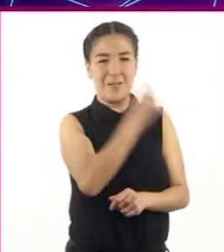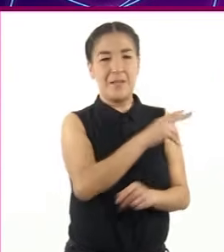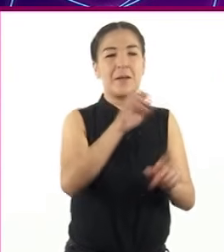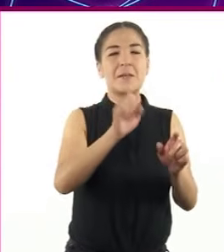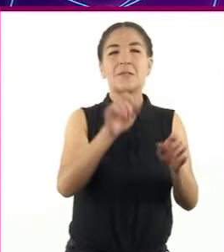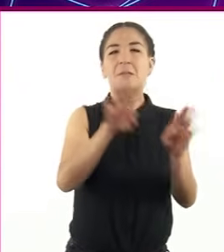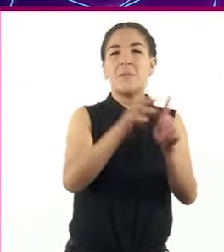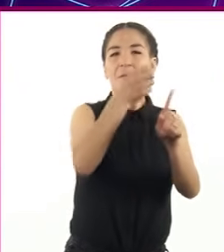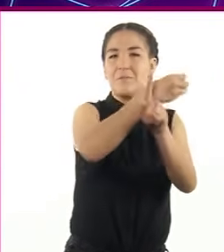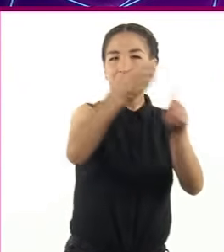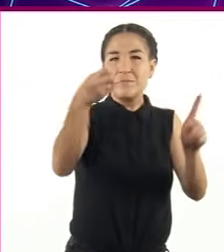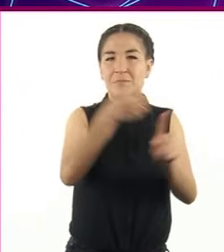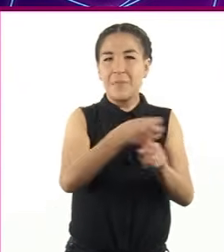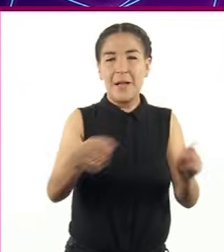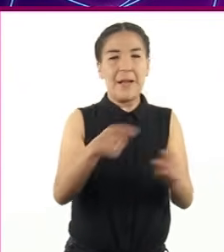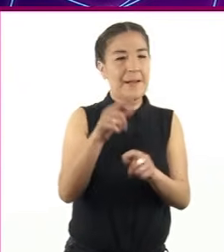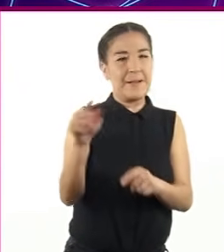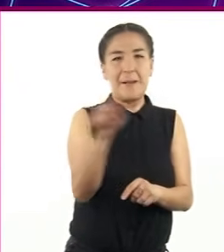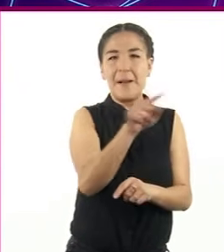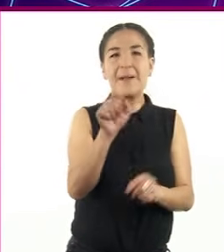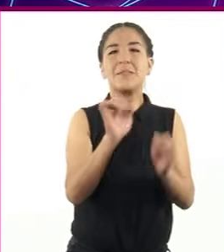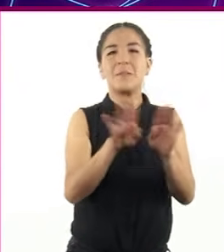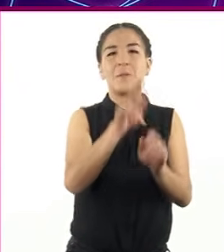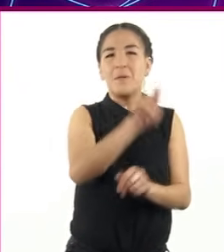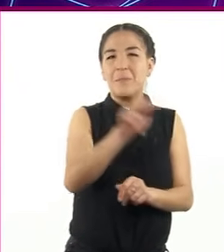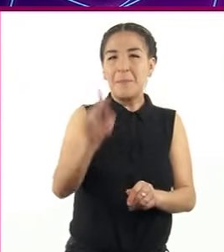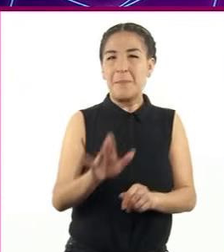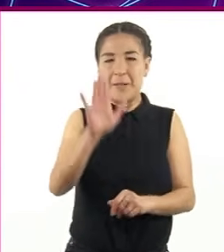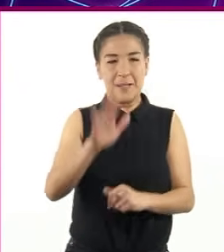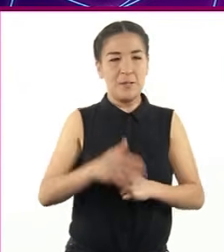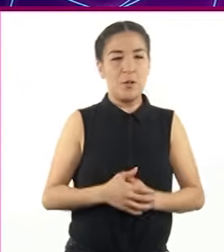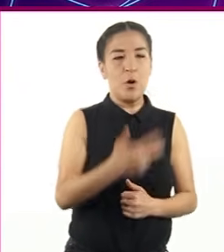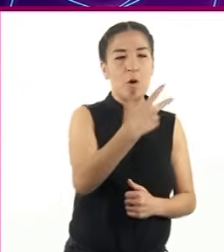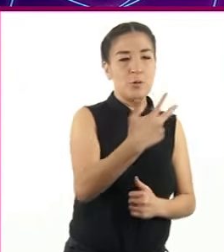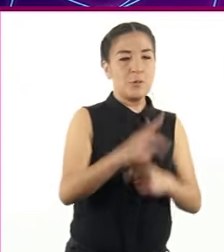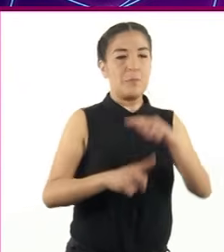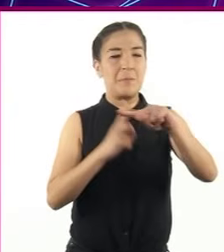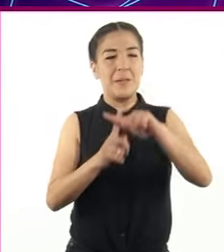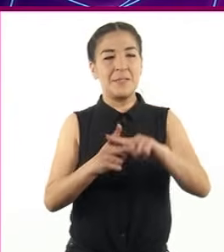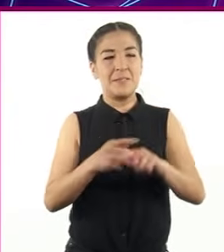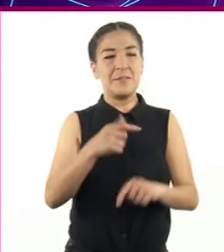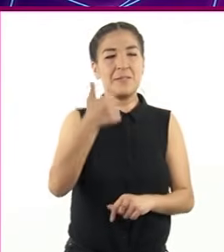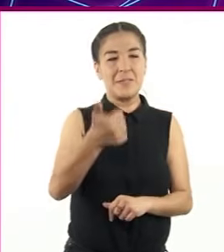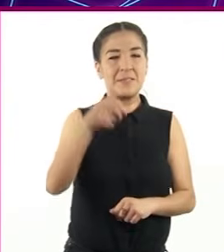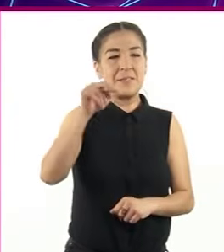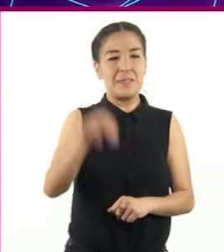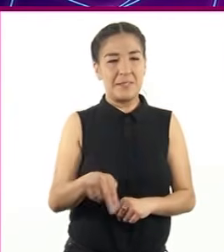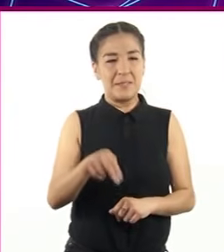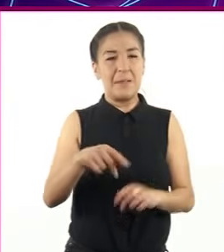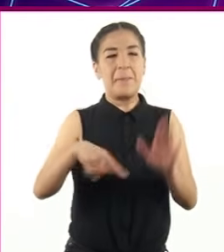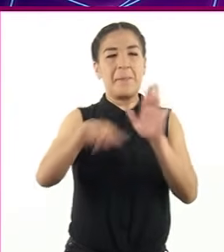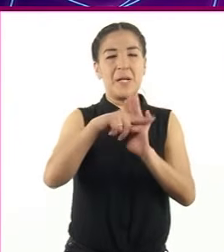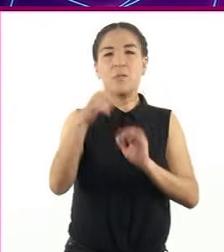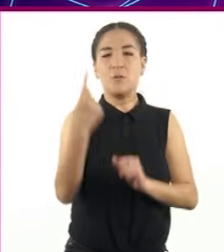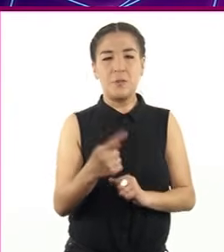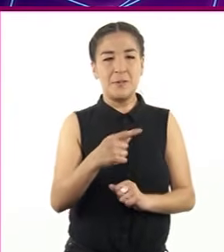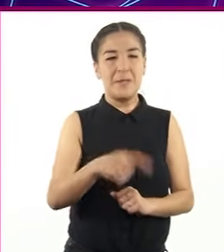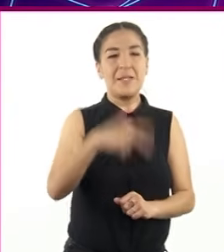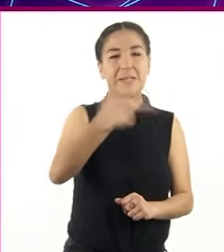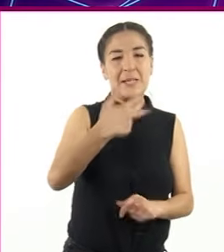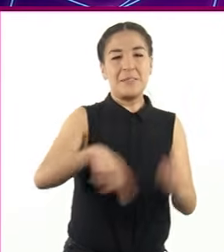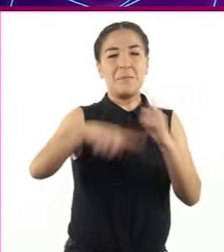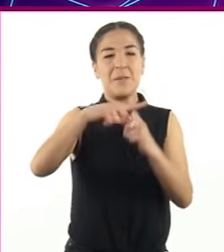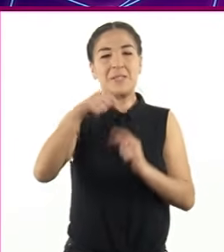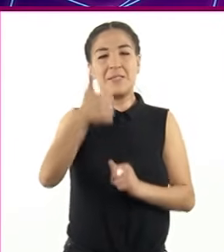aquellas que son equivalentes entre sí, es decir, 8 más 6n menos 1, 13 más 6n menos 6